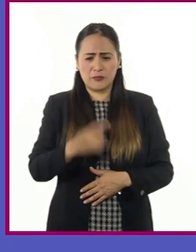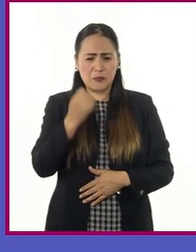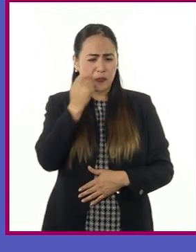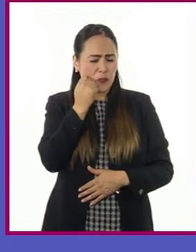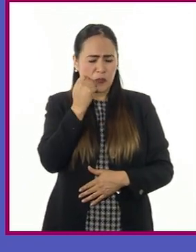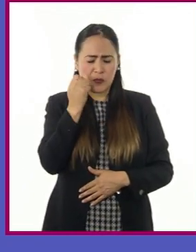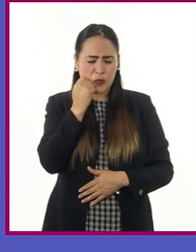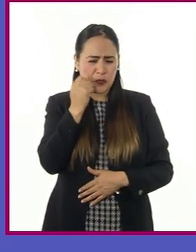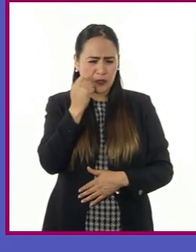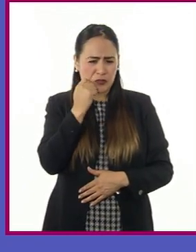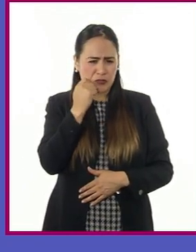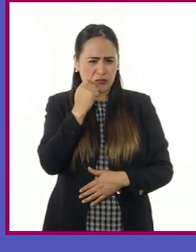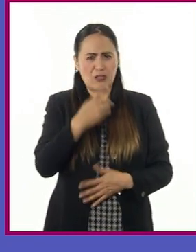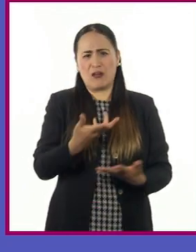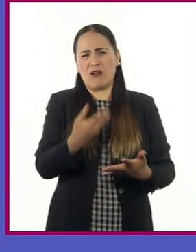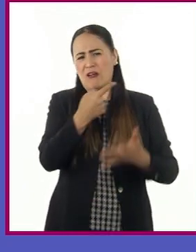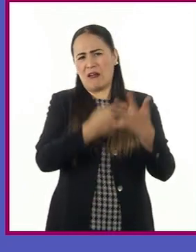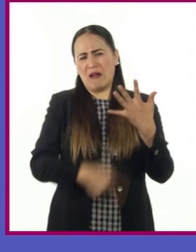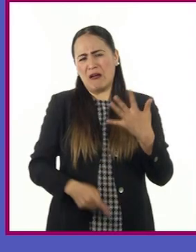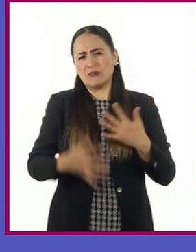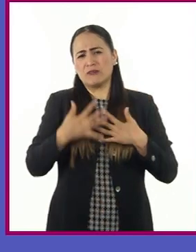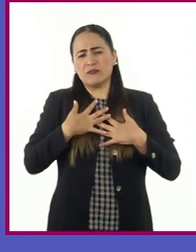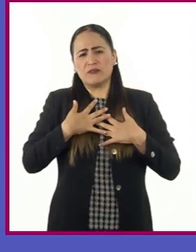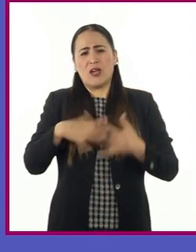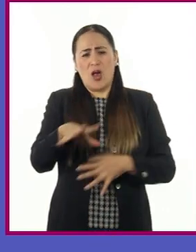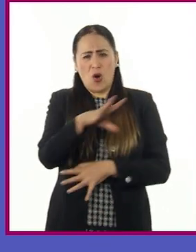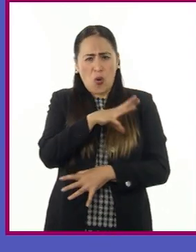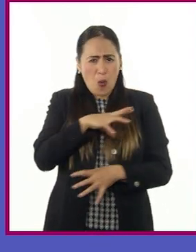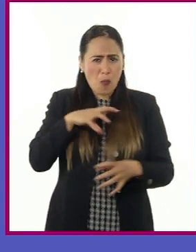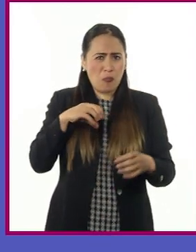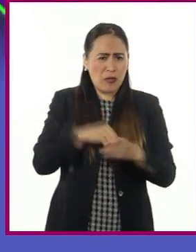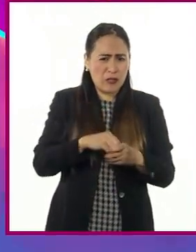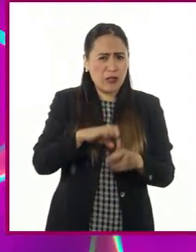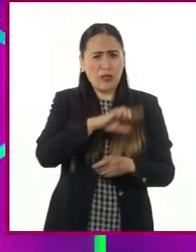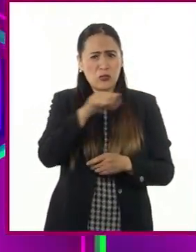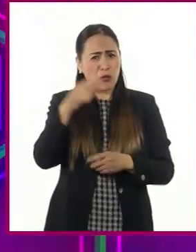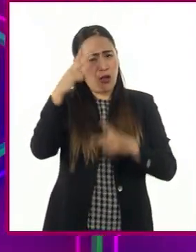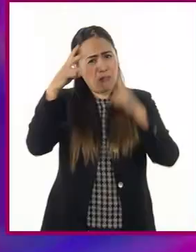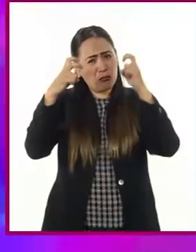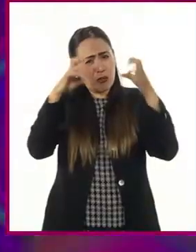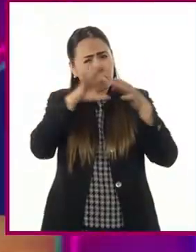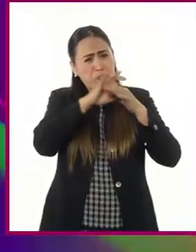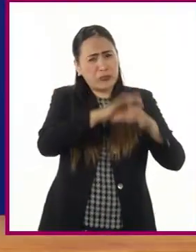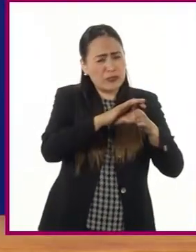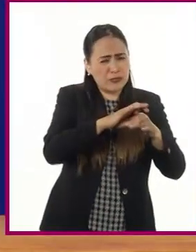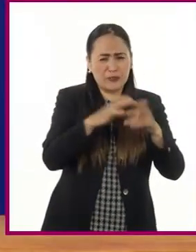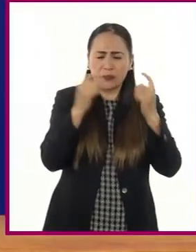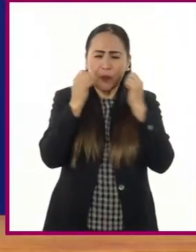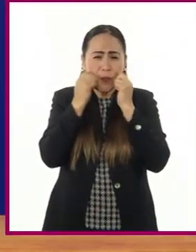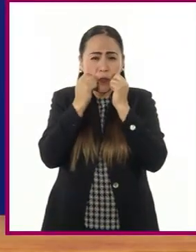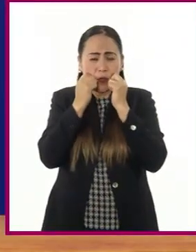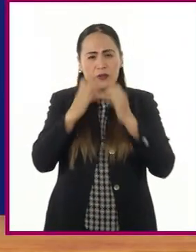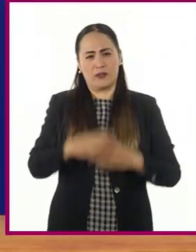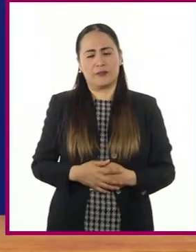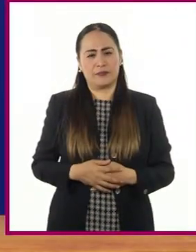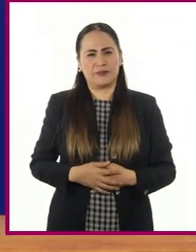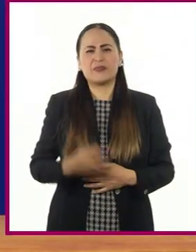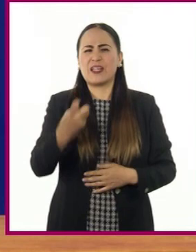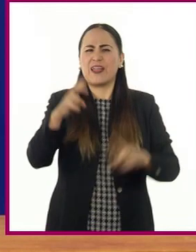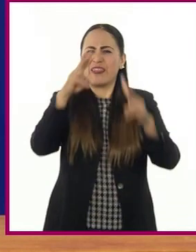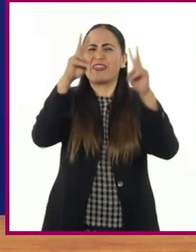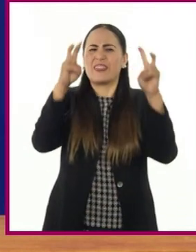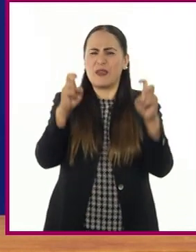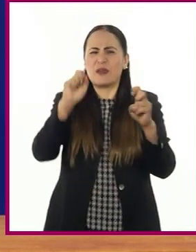Poco importa burlar brazos y pecho si te labra prisión mi fantasía. Esta poesía habla del